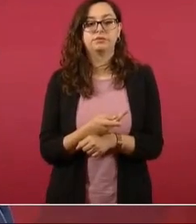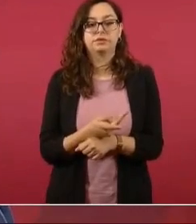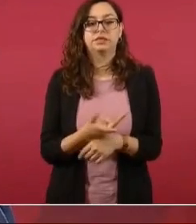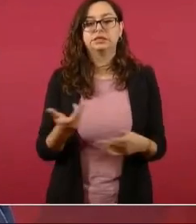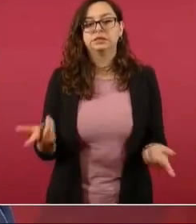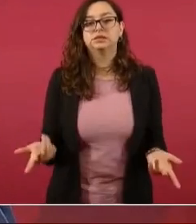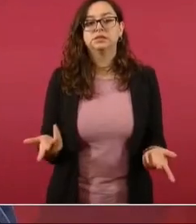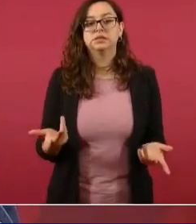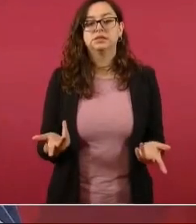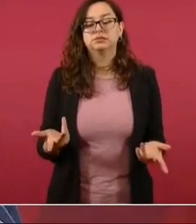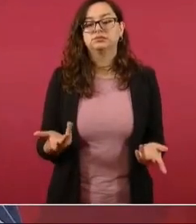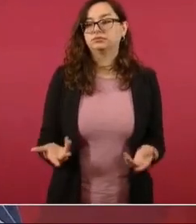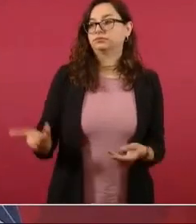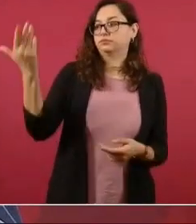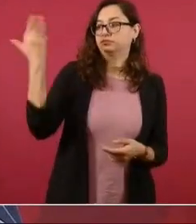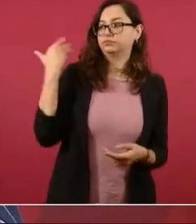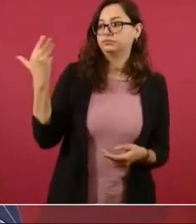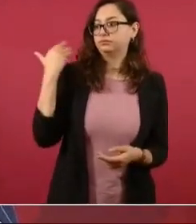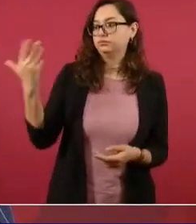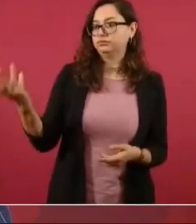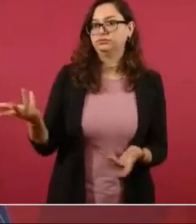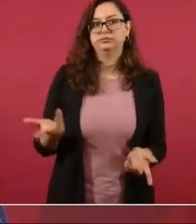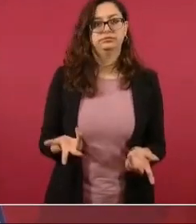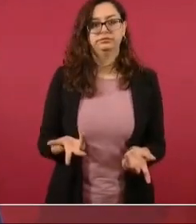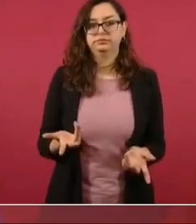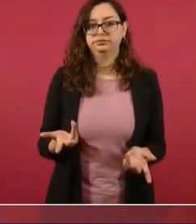del Ejecutivo, todavía hasta hace poco.